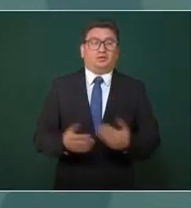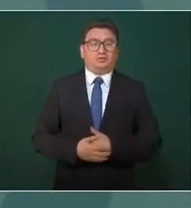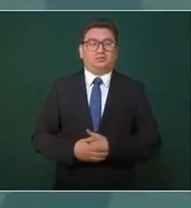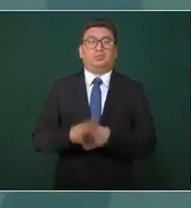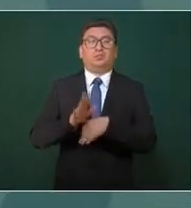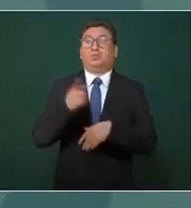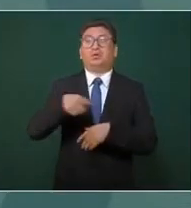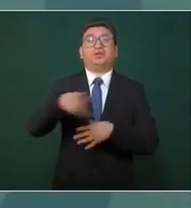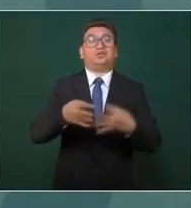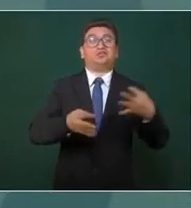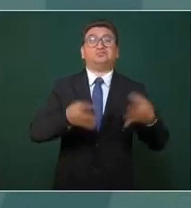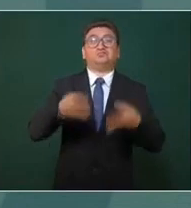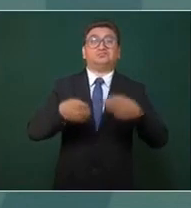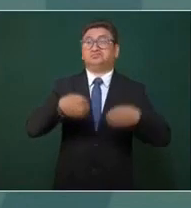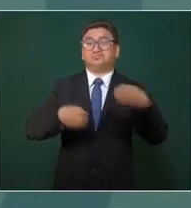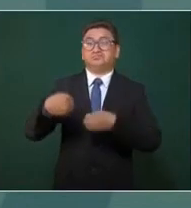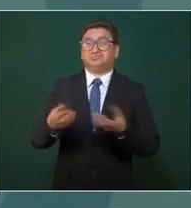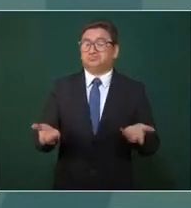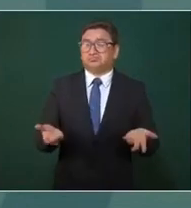Porque no son jueces,